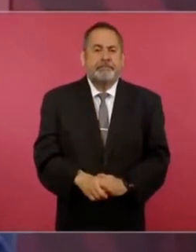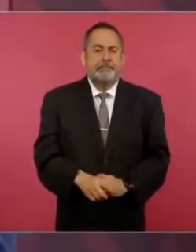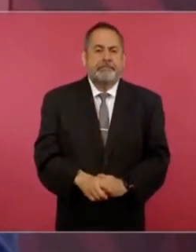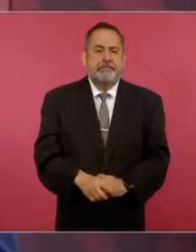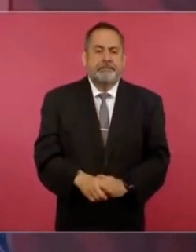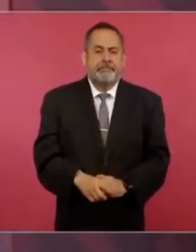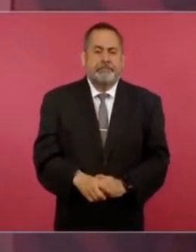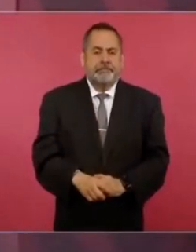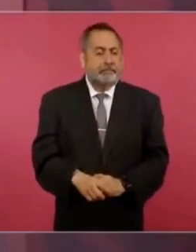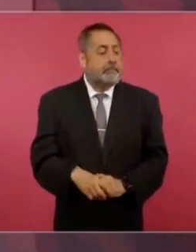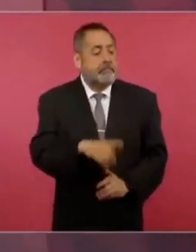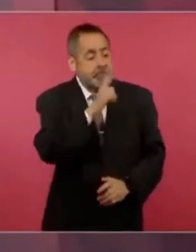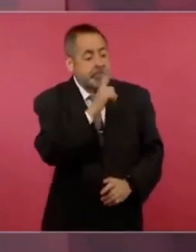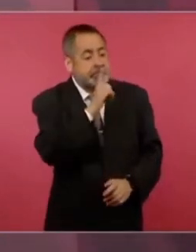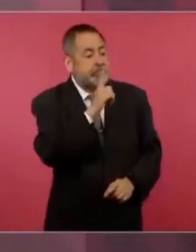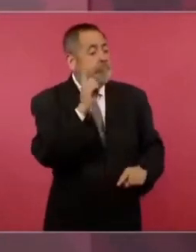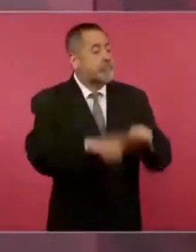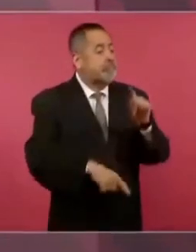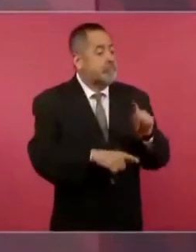No censuramos.